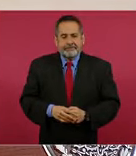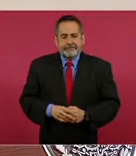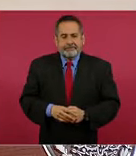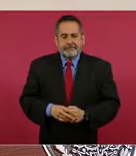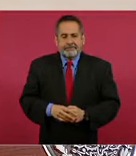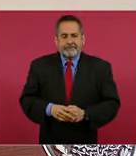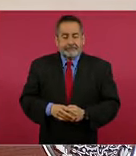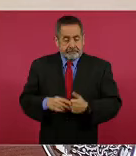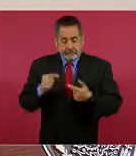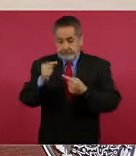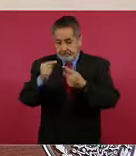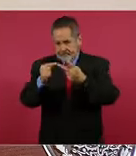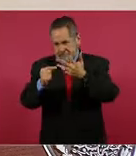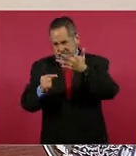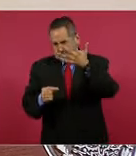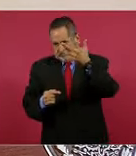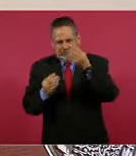todo eso.